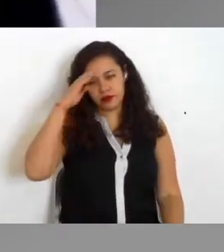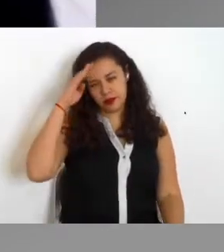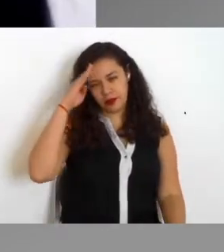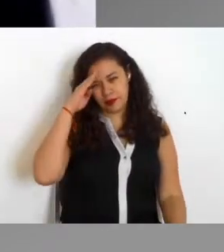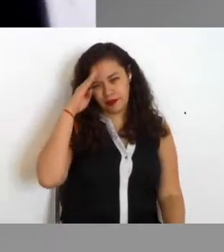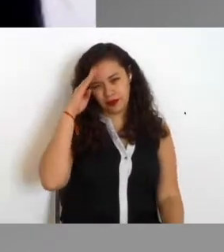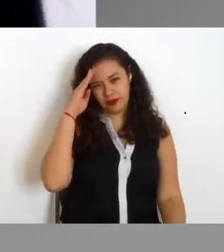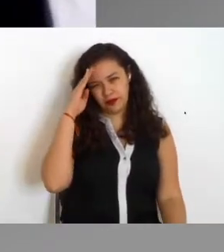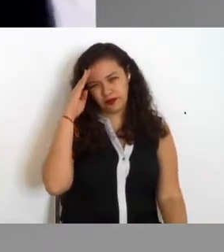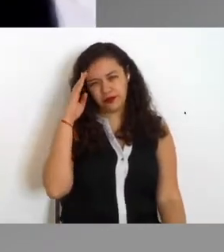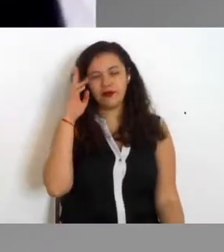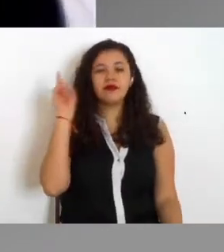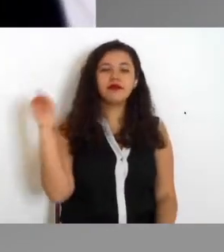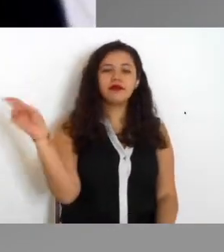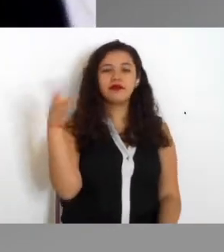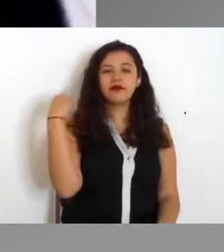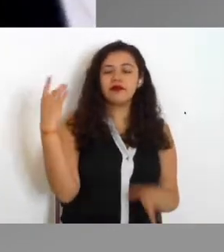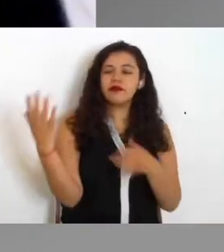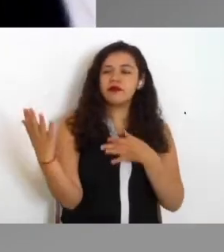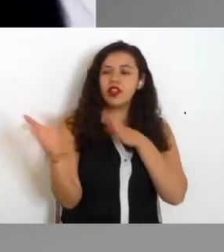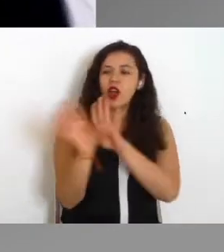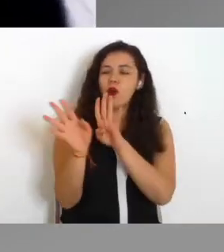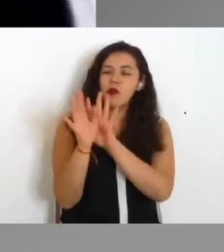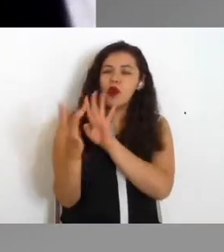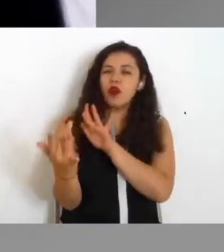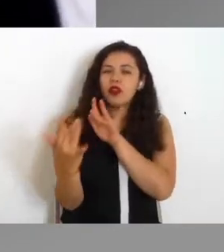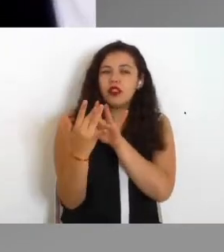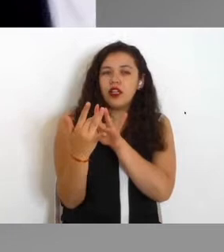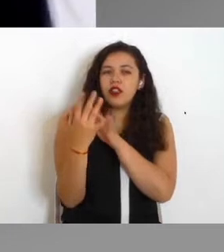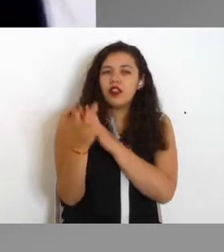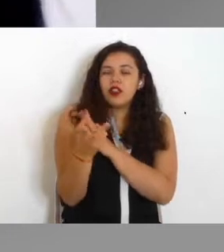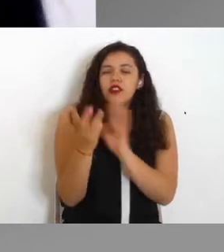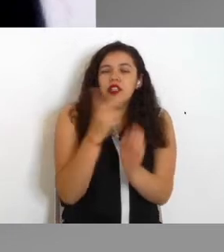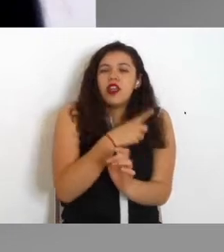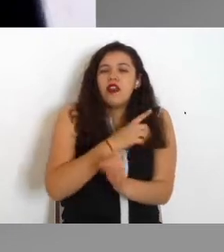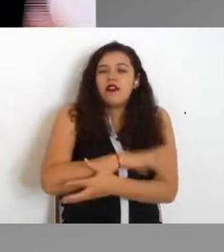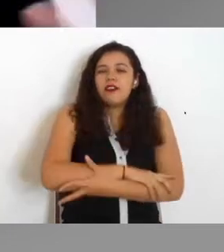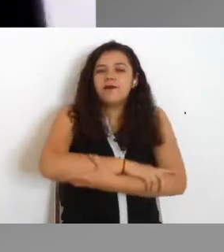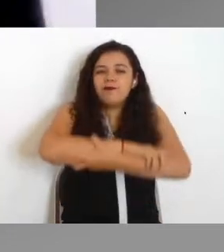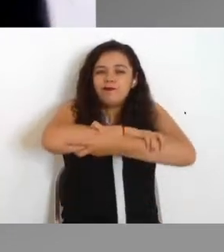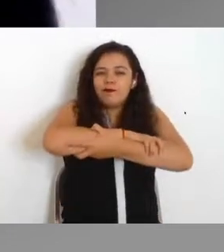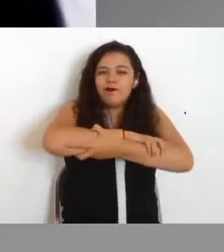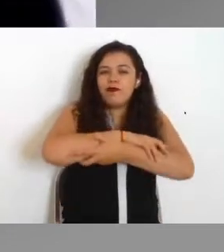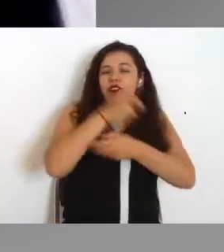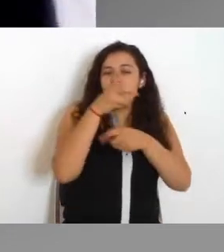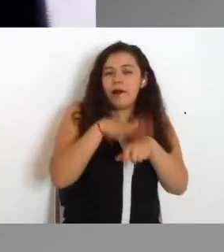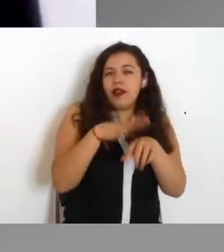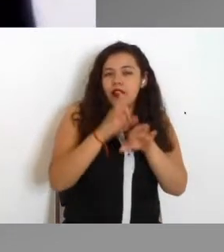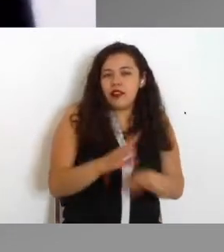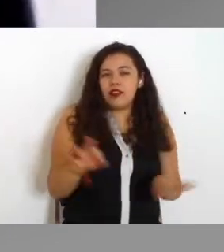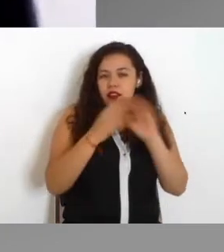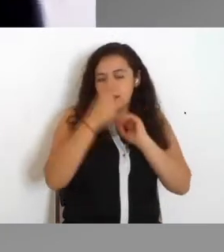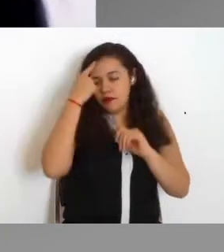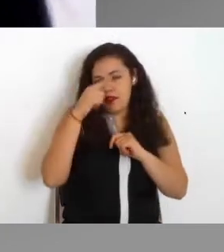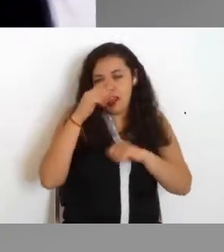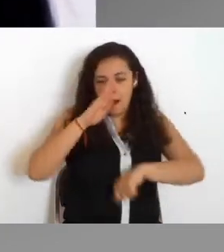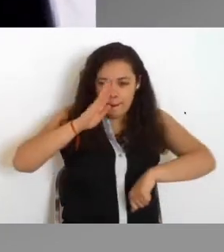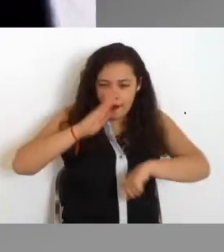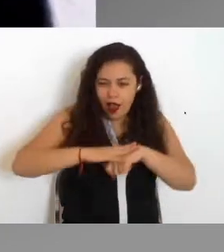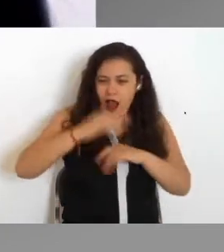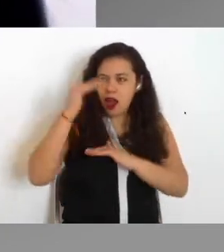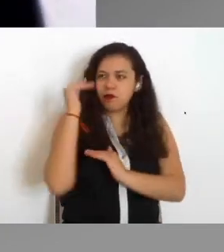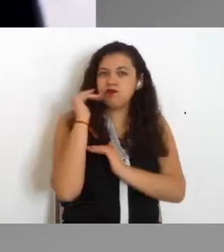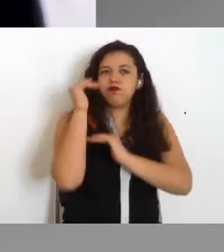con las universidades es una alianza que tendrían que priorizar si quieren llegar más lejos, si quieren realmente